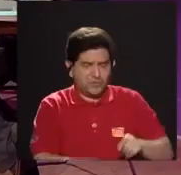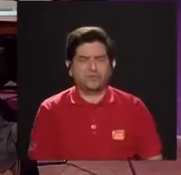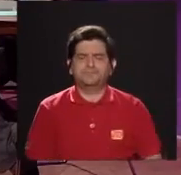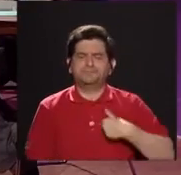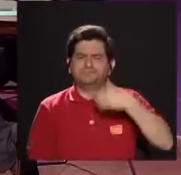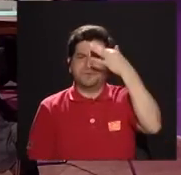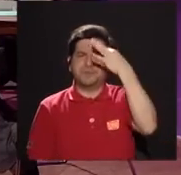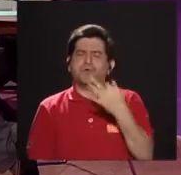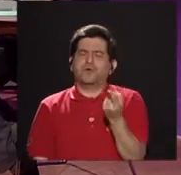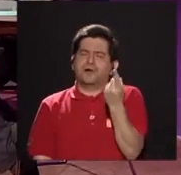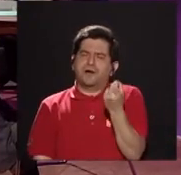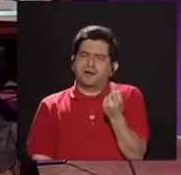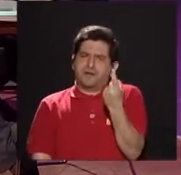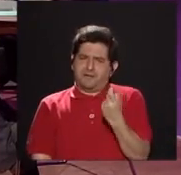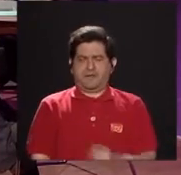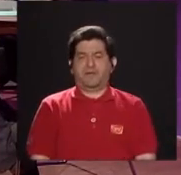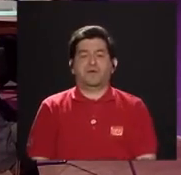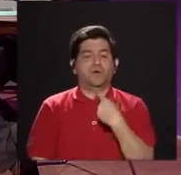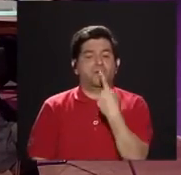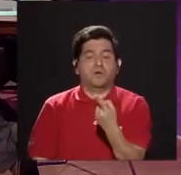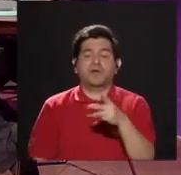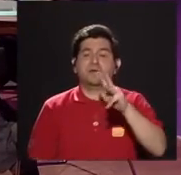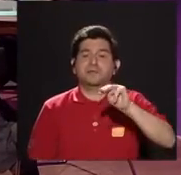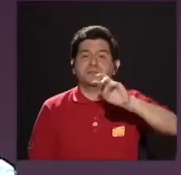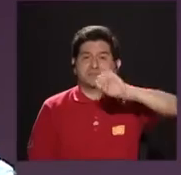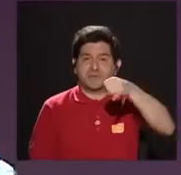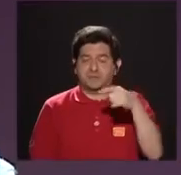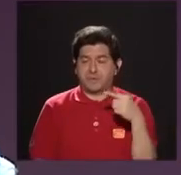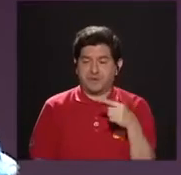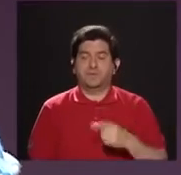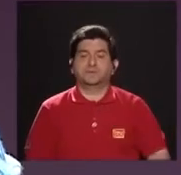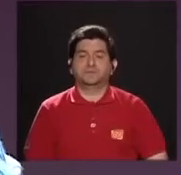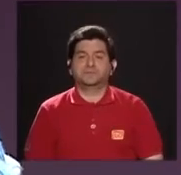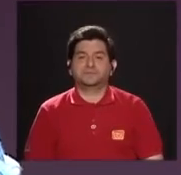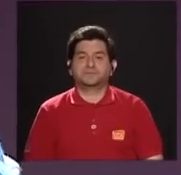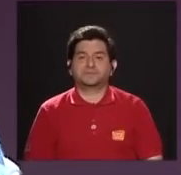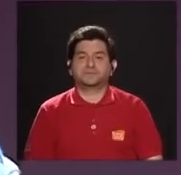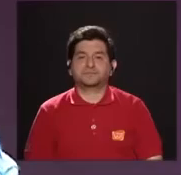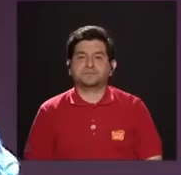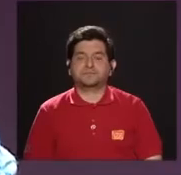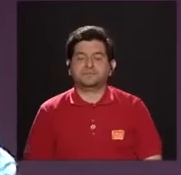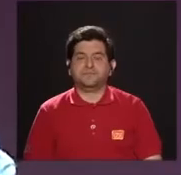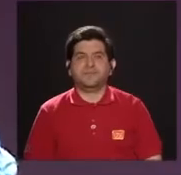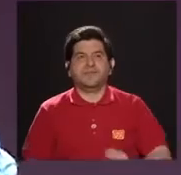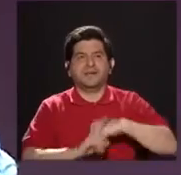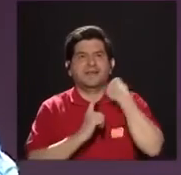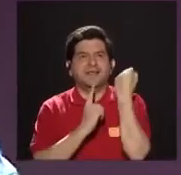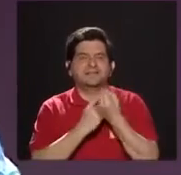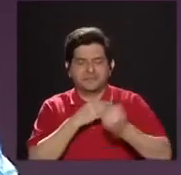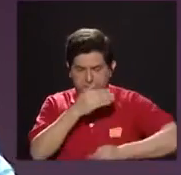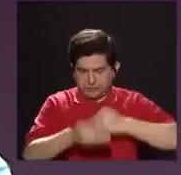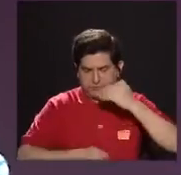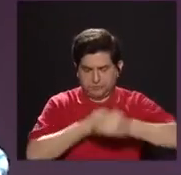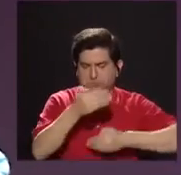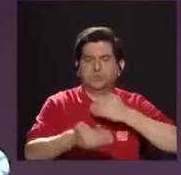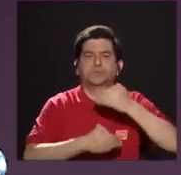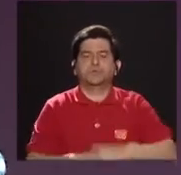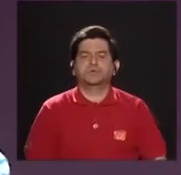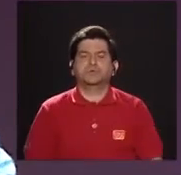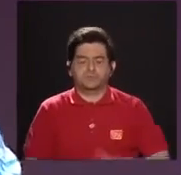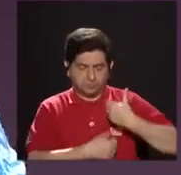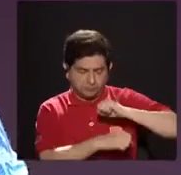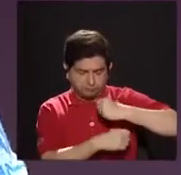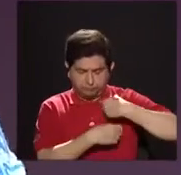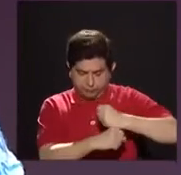precisamente este elemento que señala María José, de lo inédito de un proceso